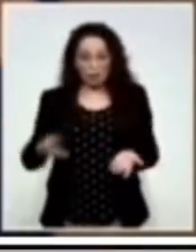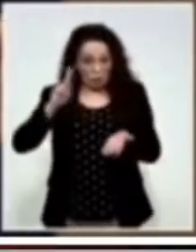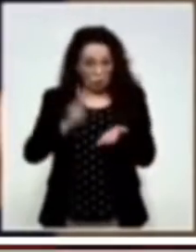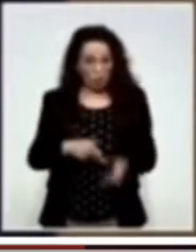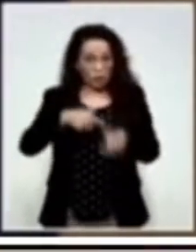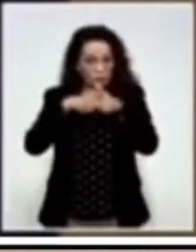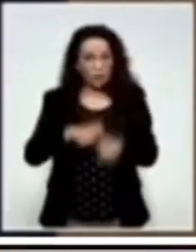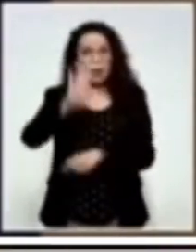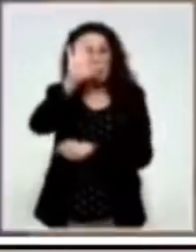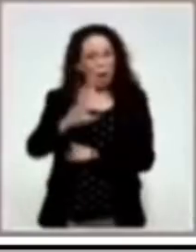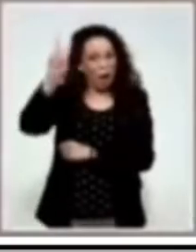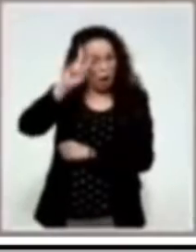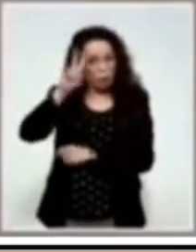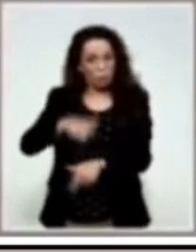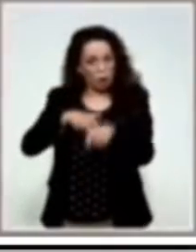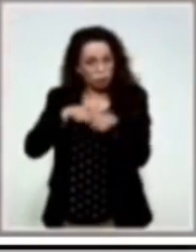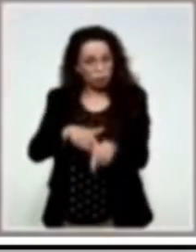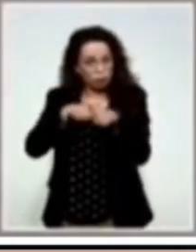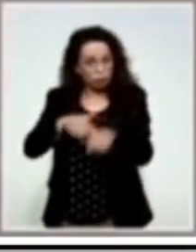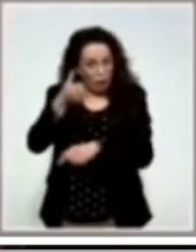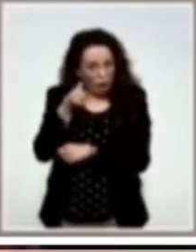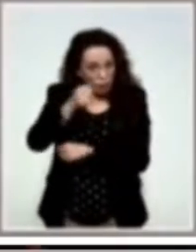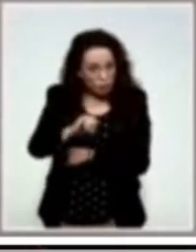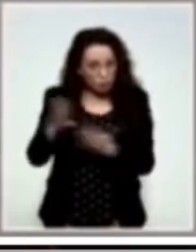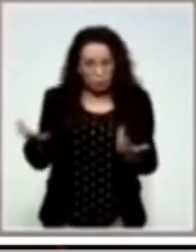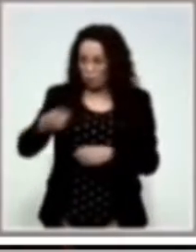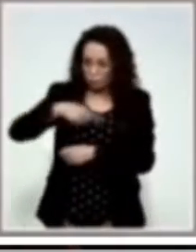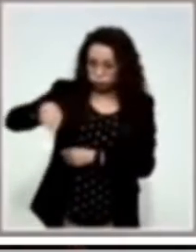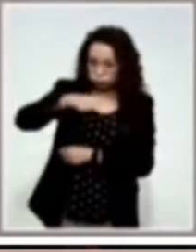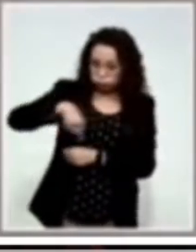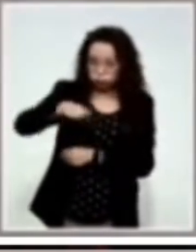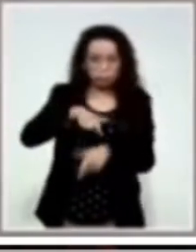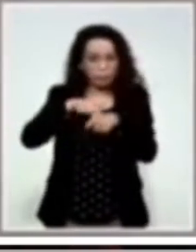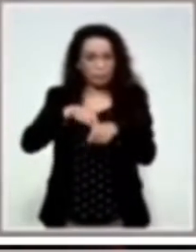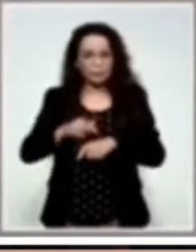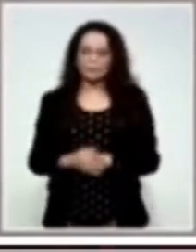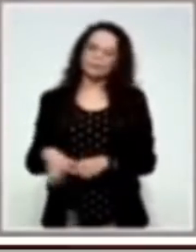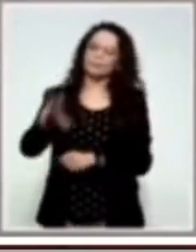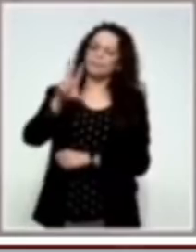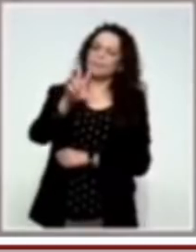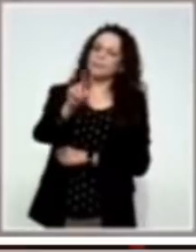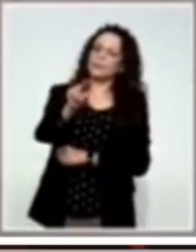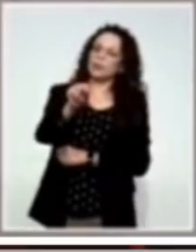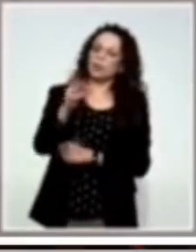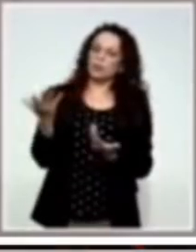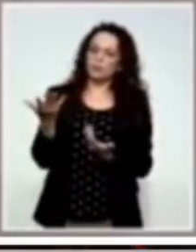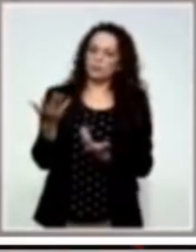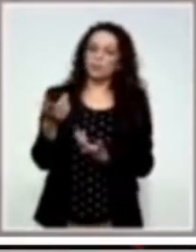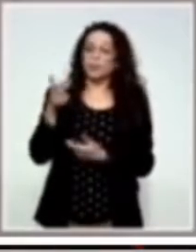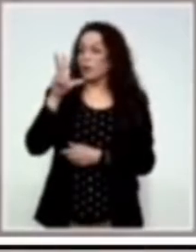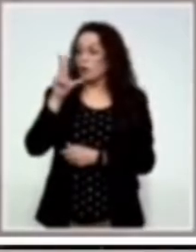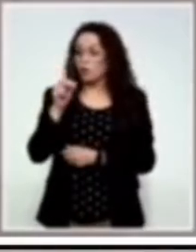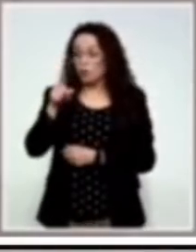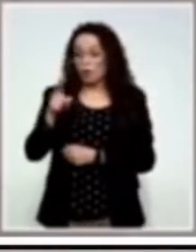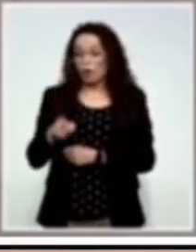vez? No, yo creo que esto eventualmente tendrá que llegar a la Corte y se tendrá que tomar una medida si no se cumple con la decisión de la Corte.